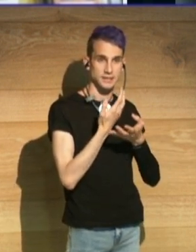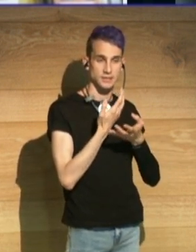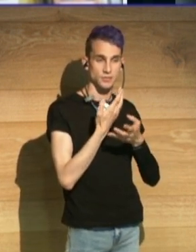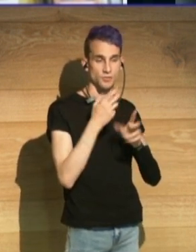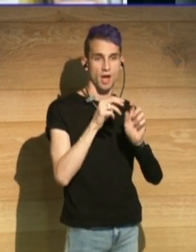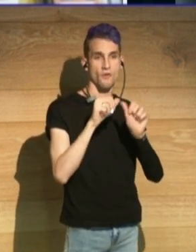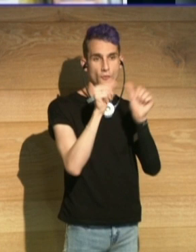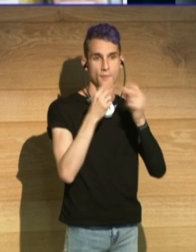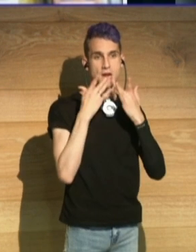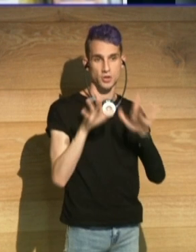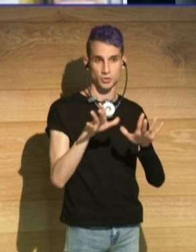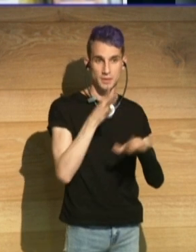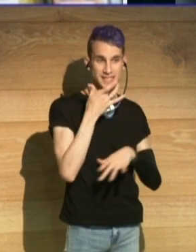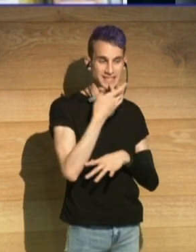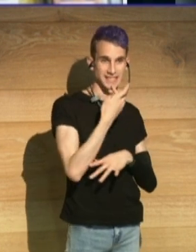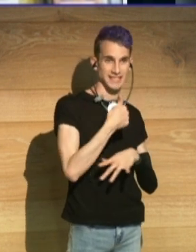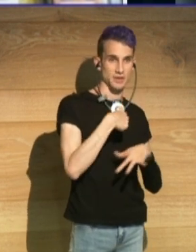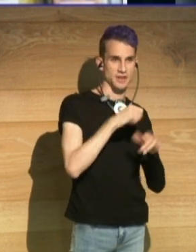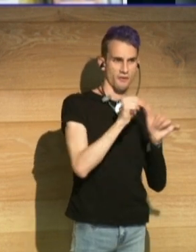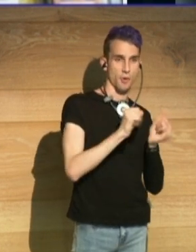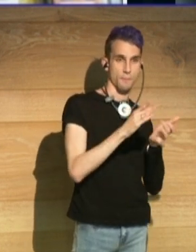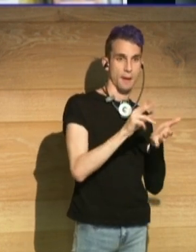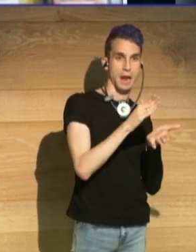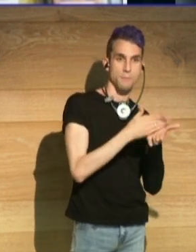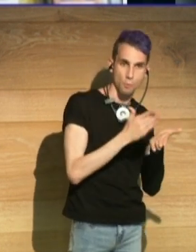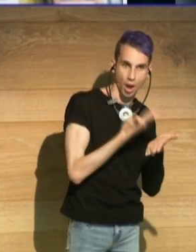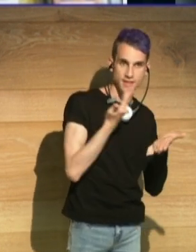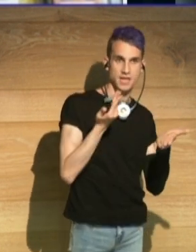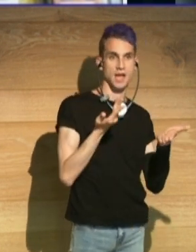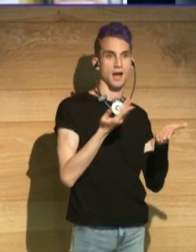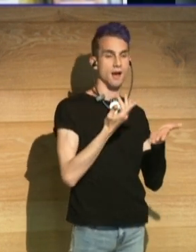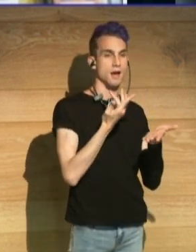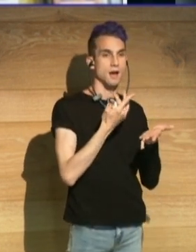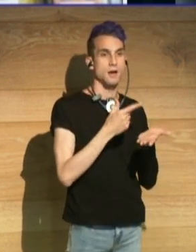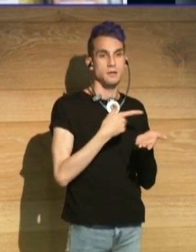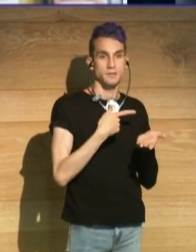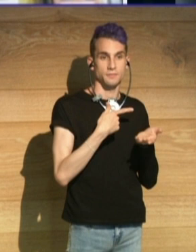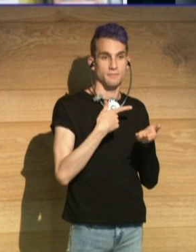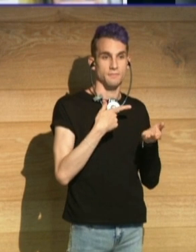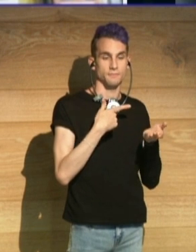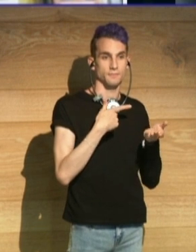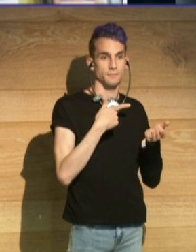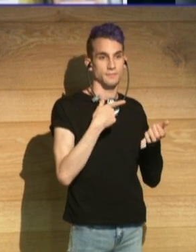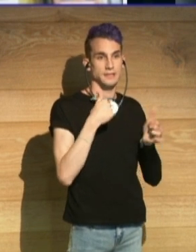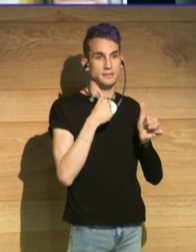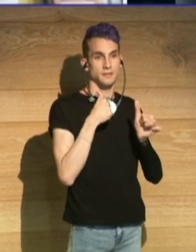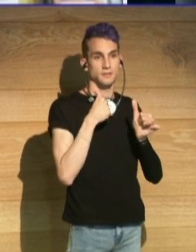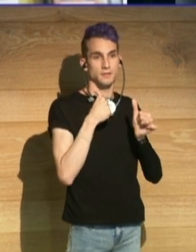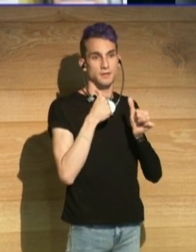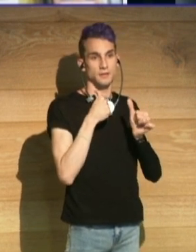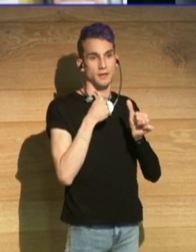una realidad literaria, poética, lo más fiel posible a los hechos históricos, el nacimiento,